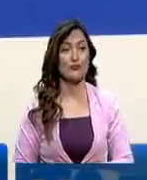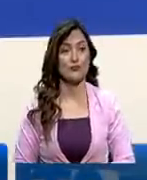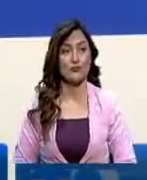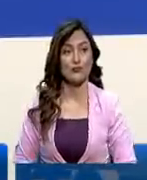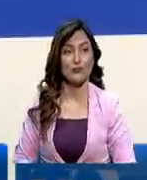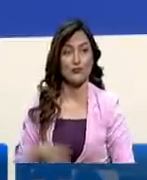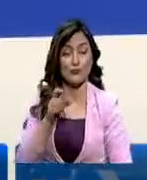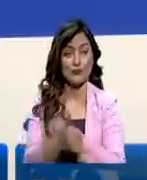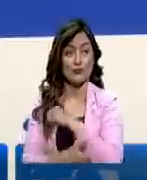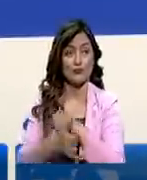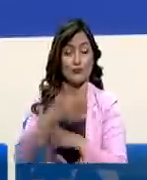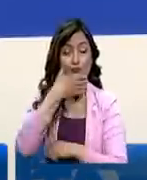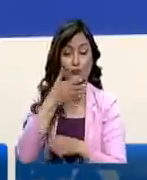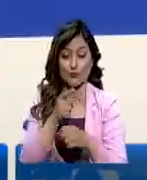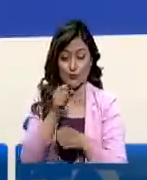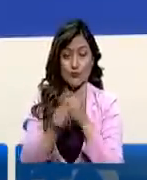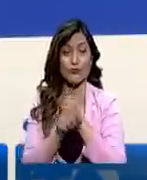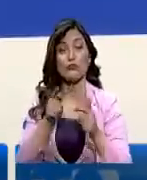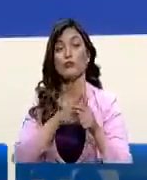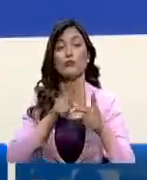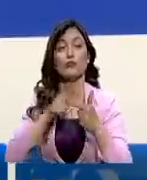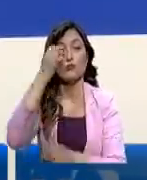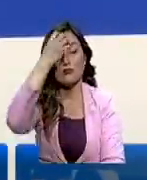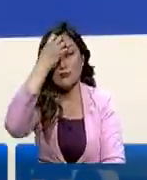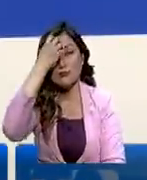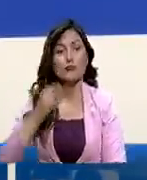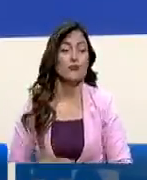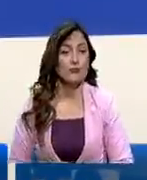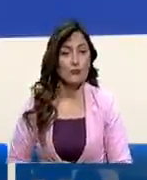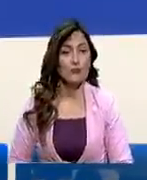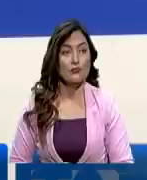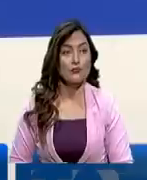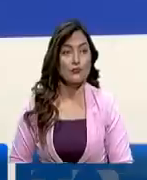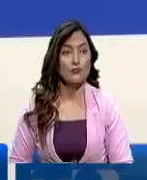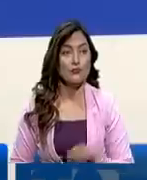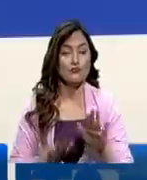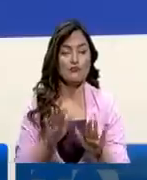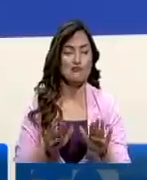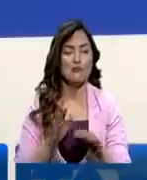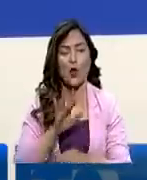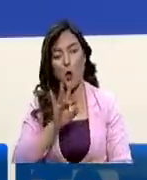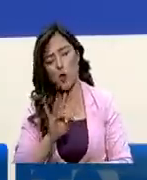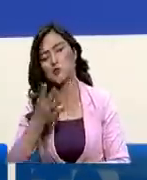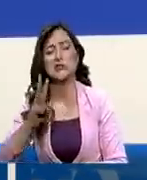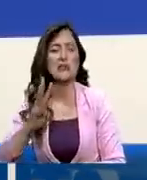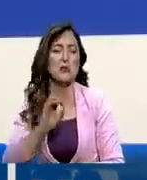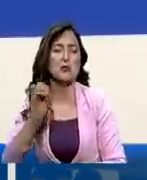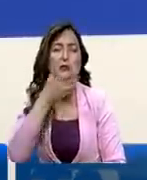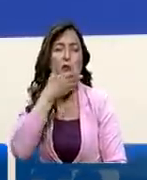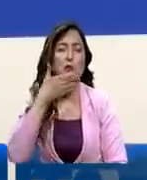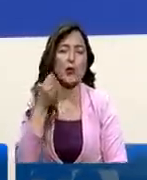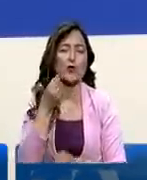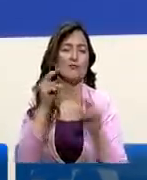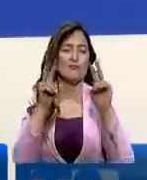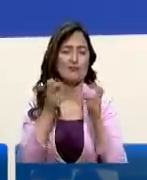año promedio en su educación, mejora su PIB por lo menos en 8, entre el 8 y el 16% en